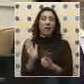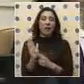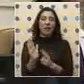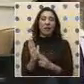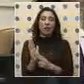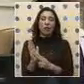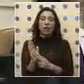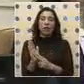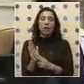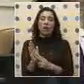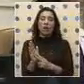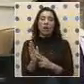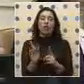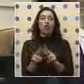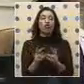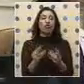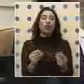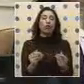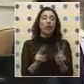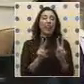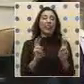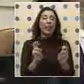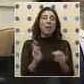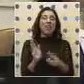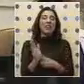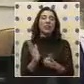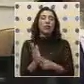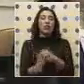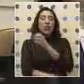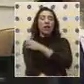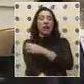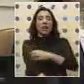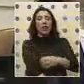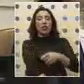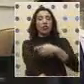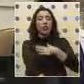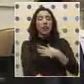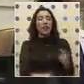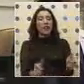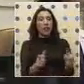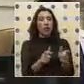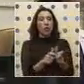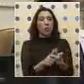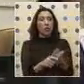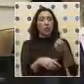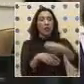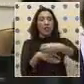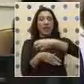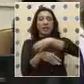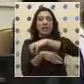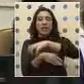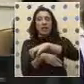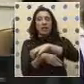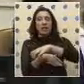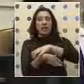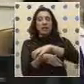tributaria no cierra la cuestión de los tributos en regiones. Tenemos esperanza de que la Comisión de Descentralización